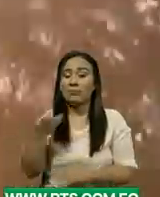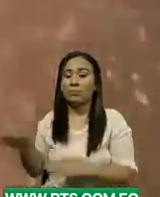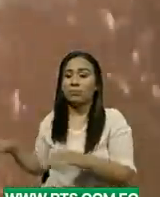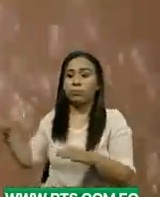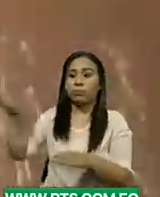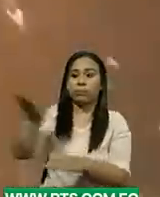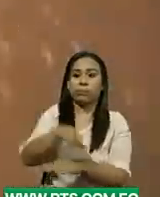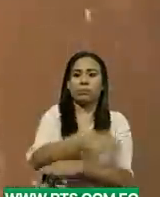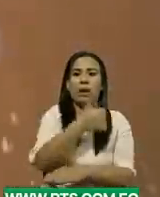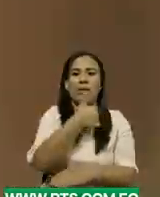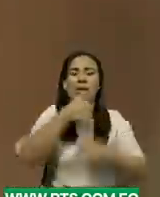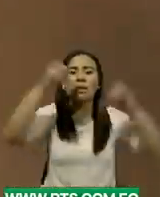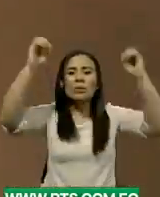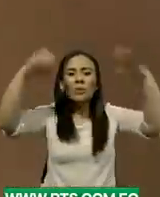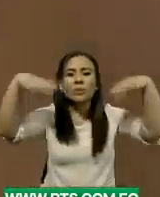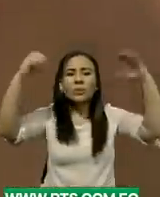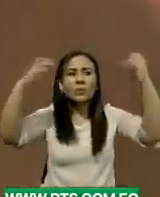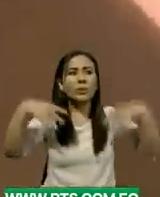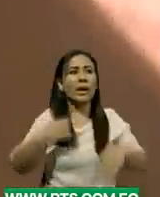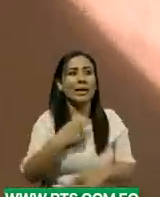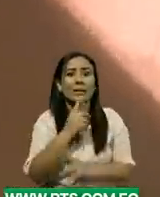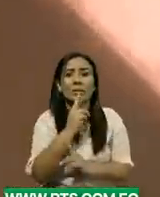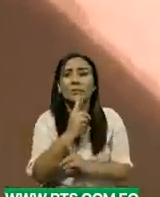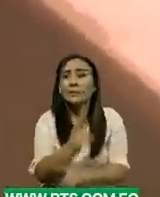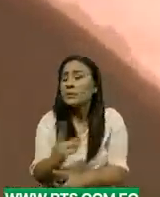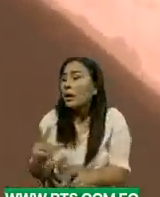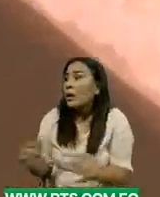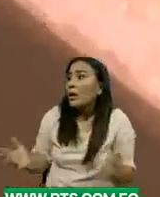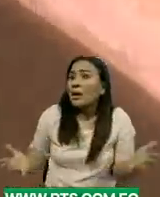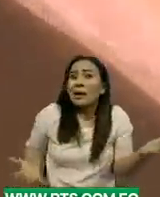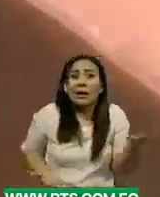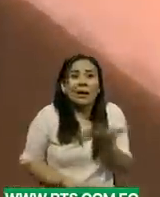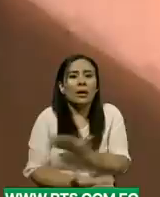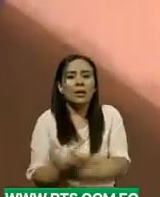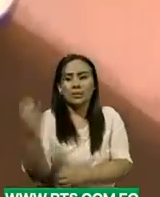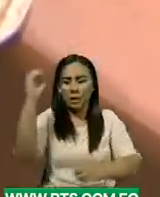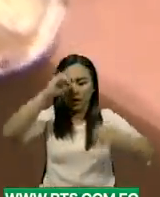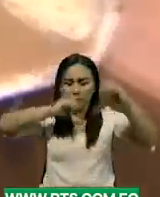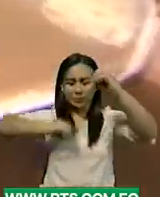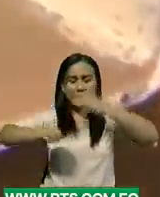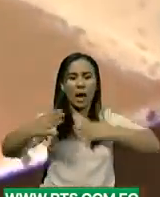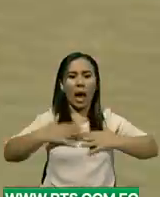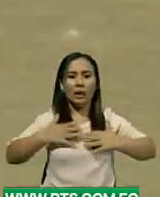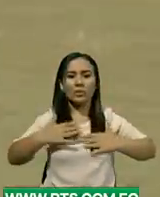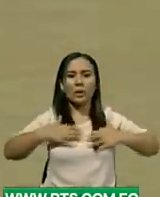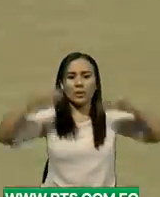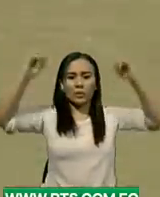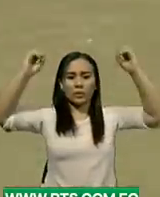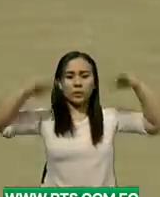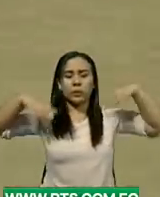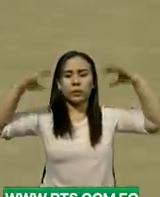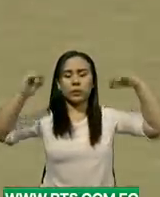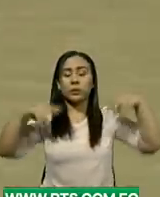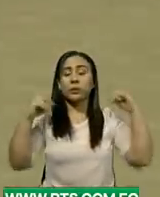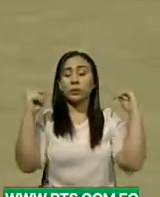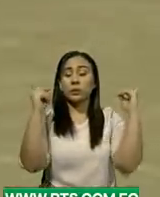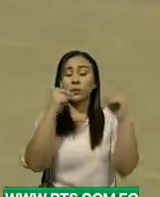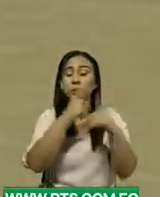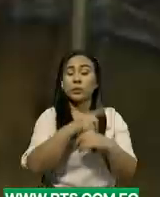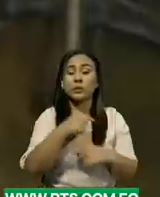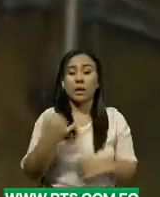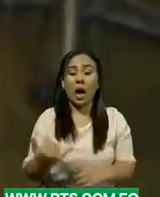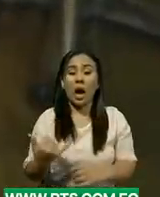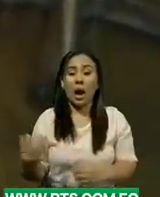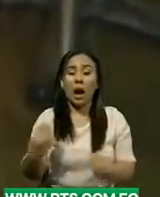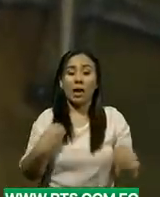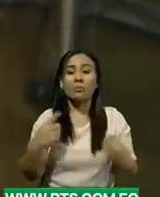parroquia, dejándolos sin capacidad de respuesta. Solo podían observar impávidos cómo el invierno no ha dado tregua en este